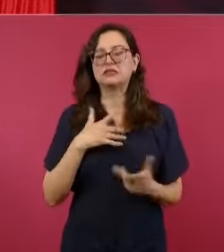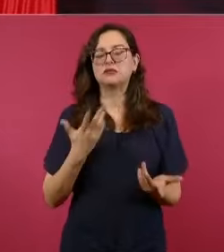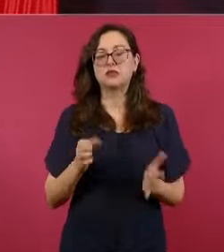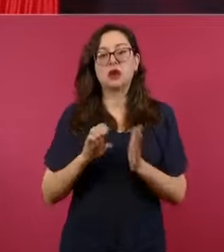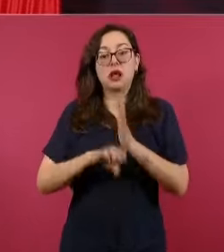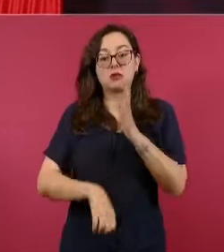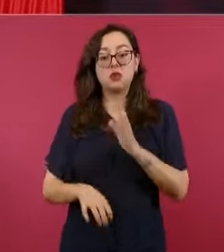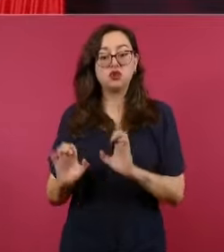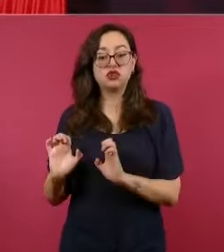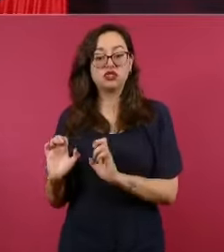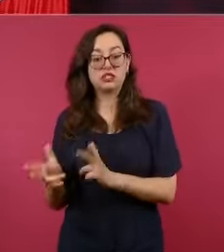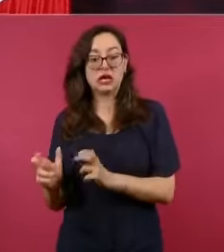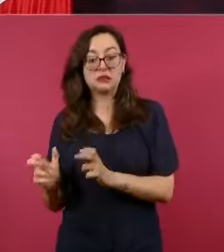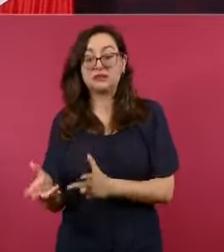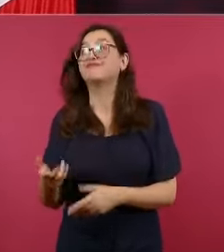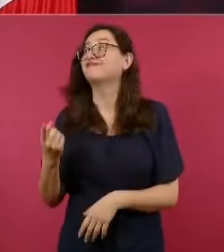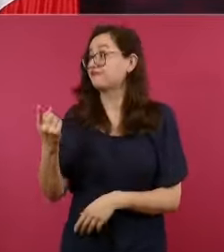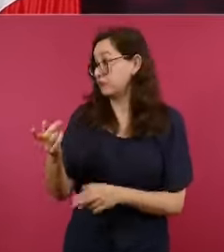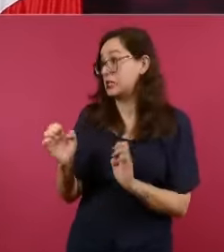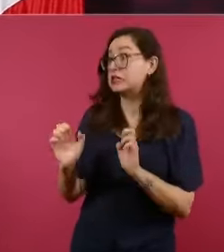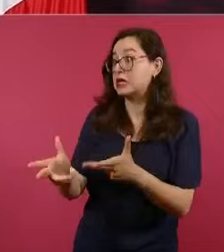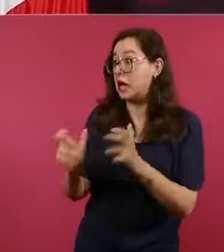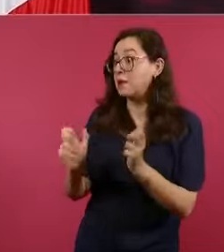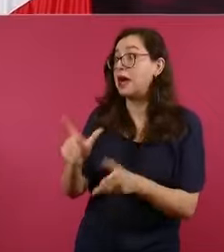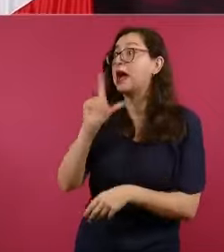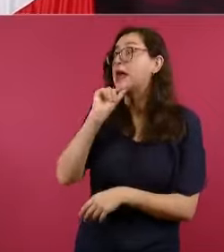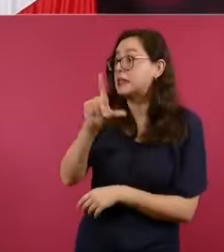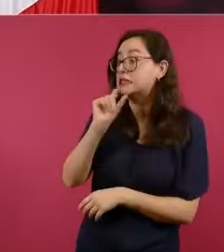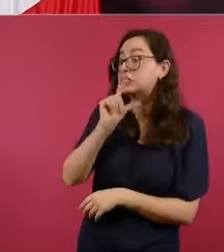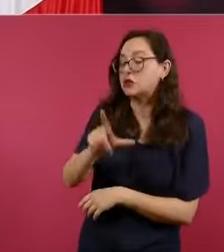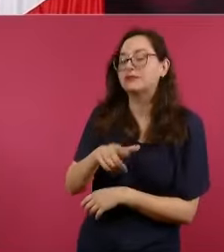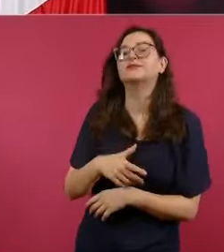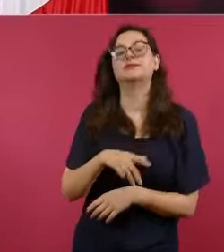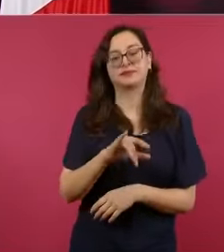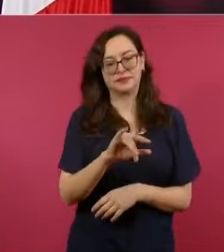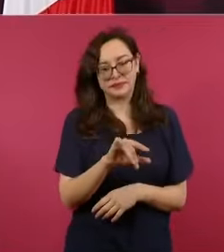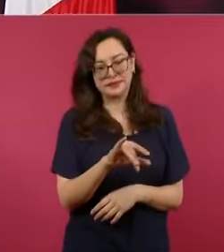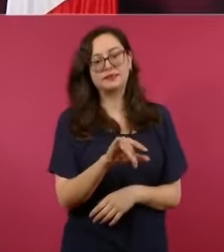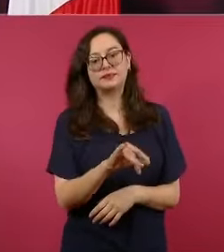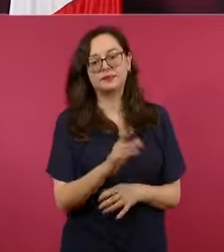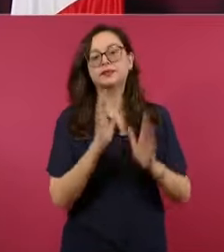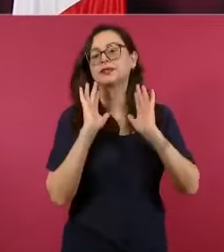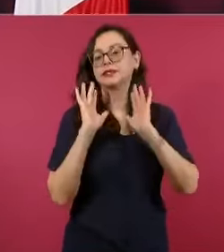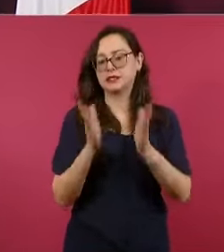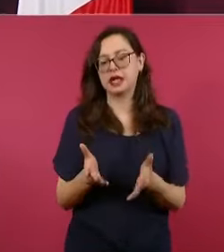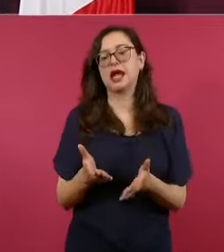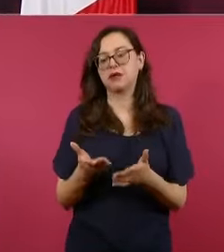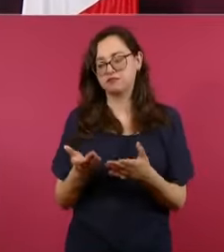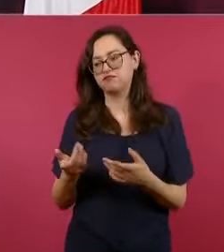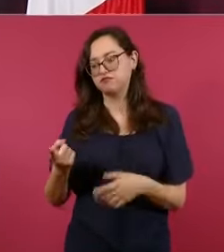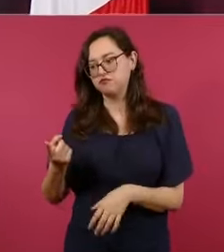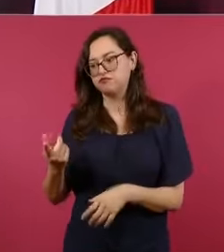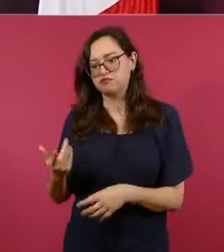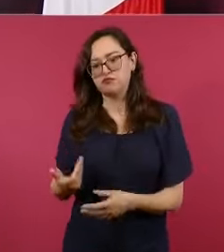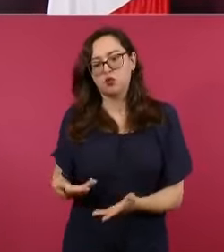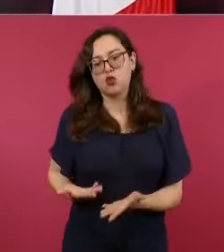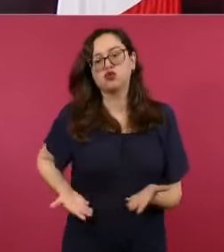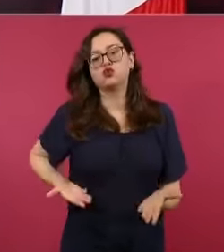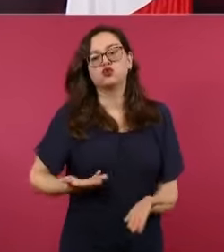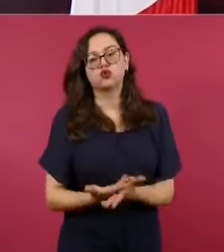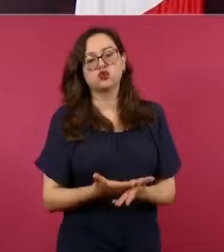y este ya les explicaron los del gabinete de seguridad a los consejeros del INE lo que se está